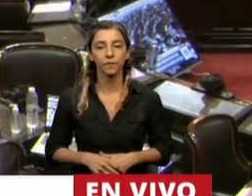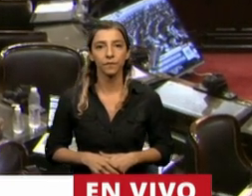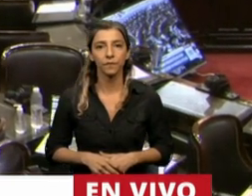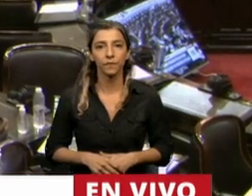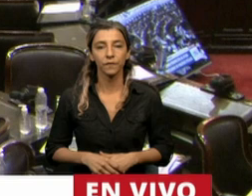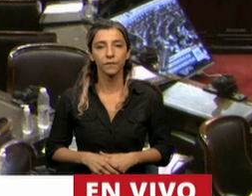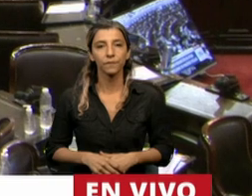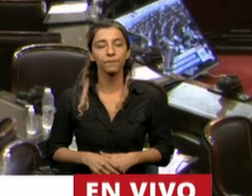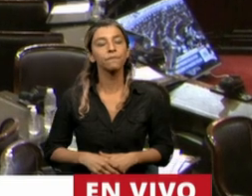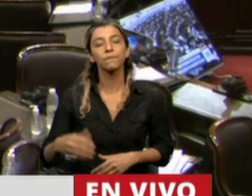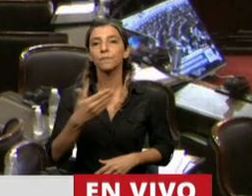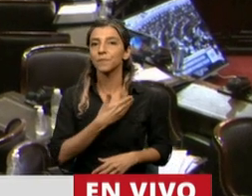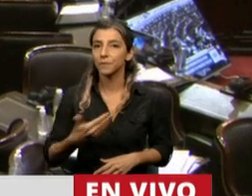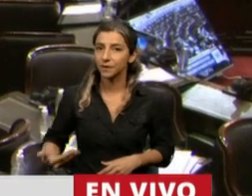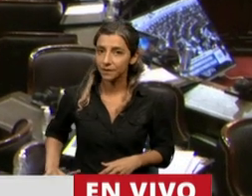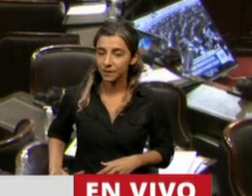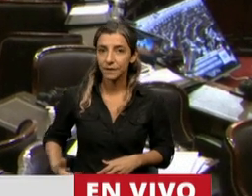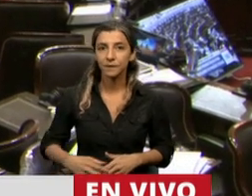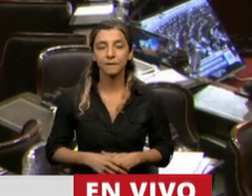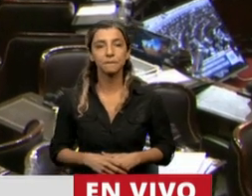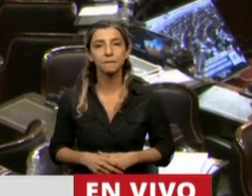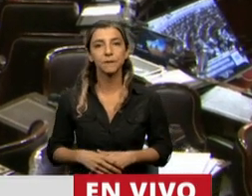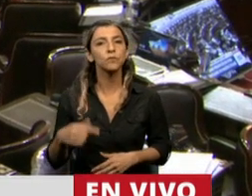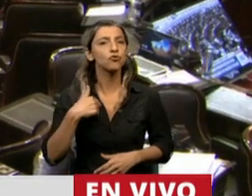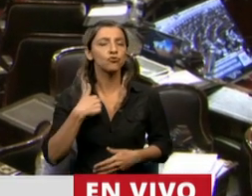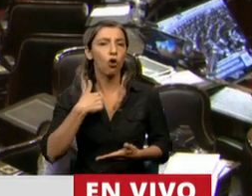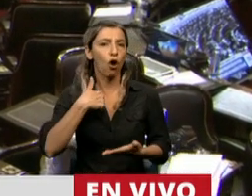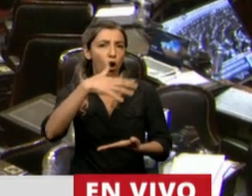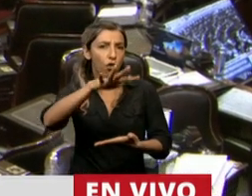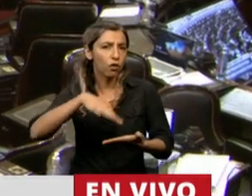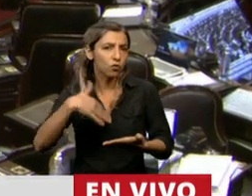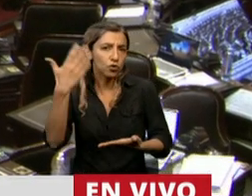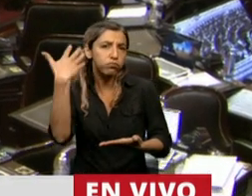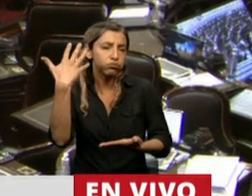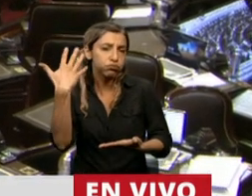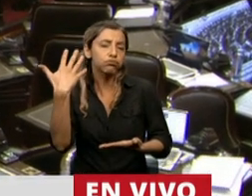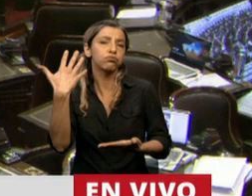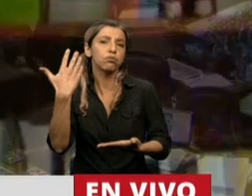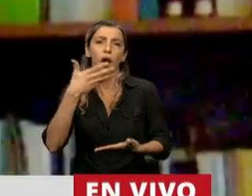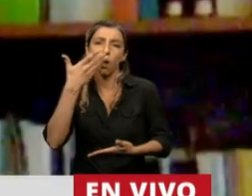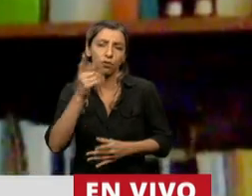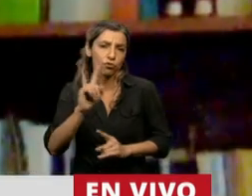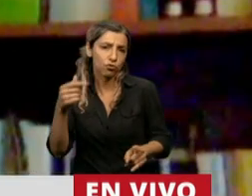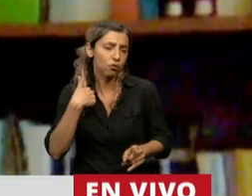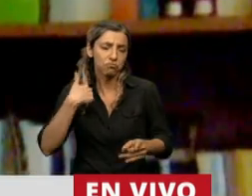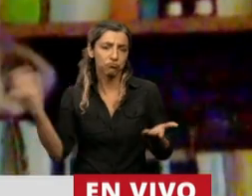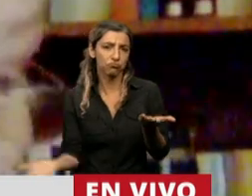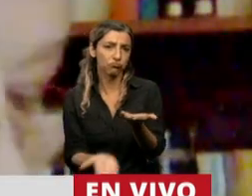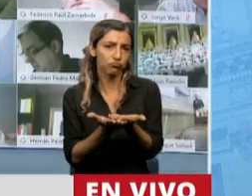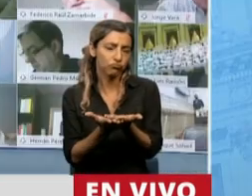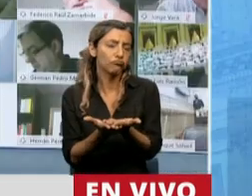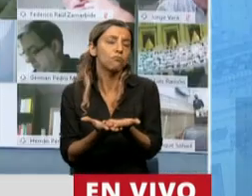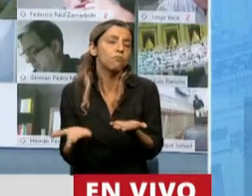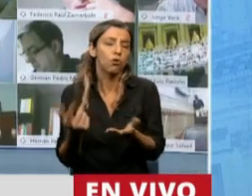camaño presidente voy a incorporar el discurso que es porque de alguna